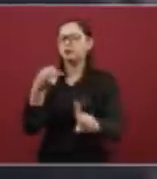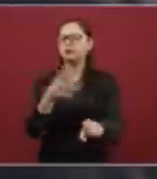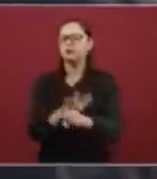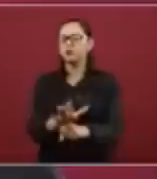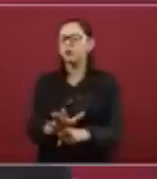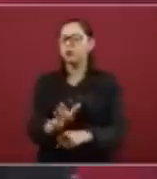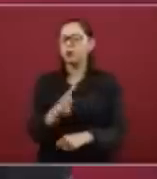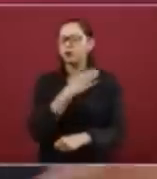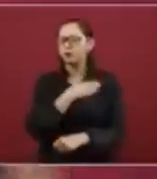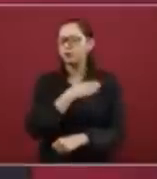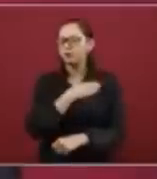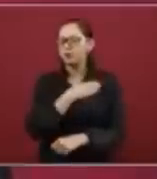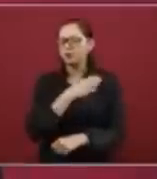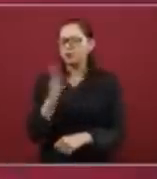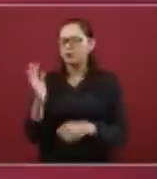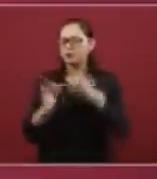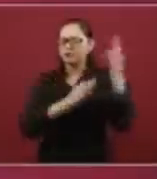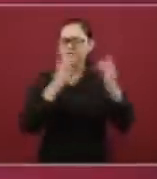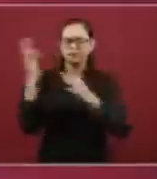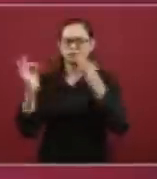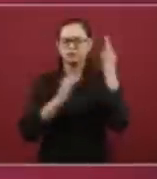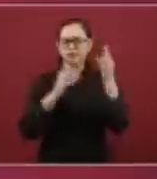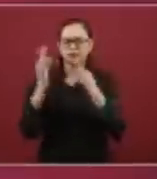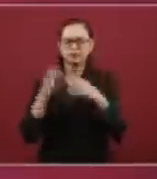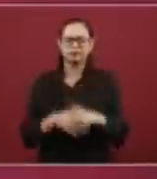¿Qué nos hace? ¿Sí?